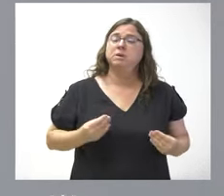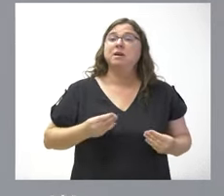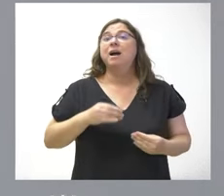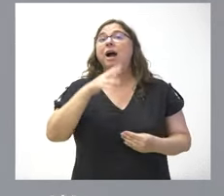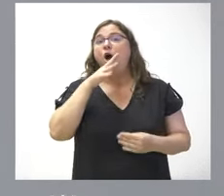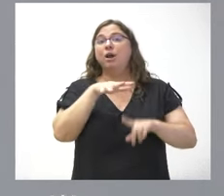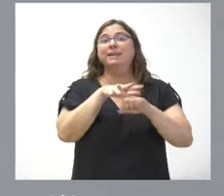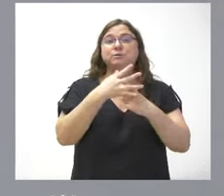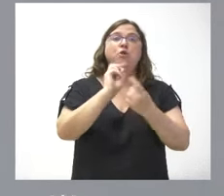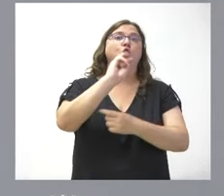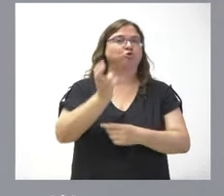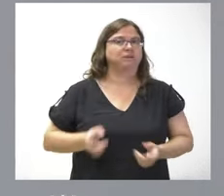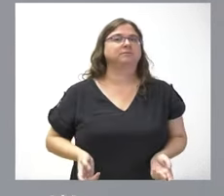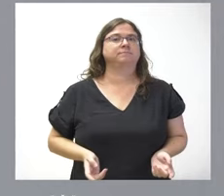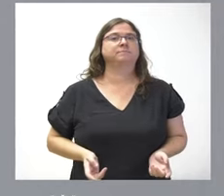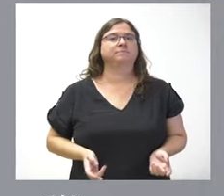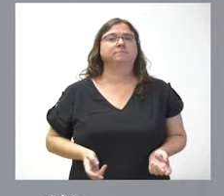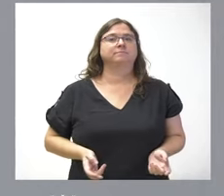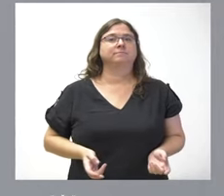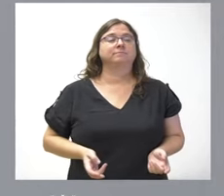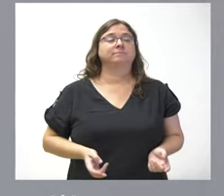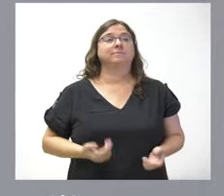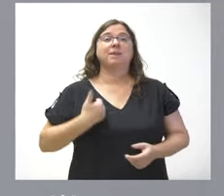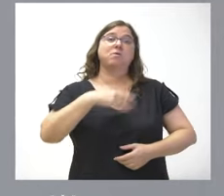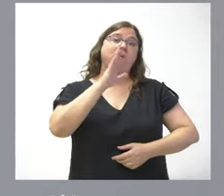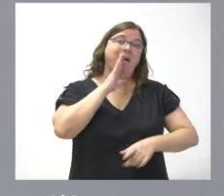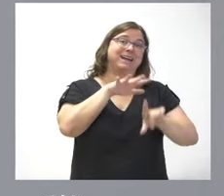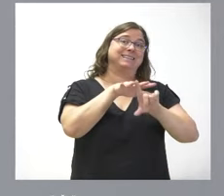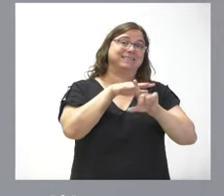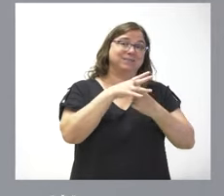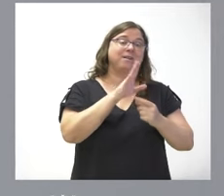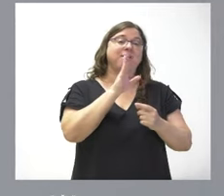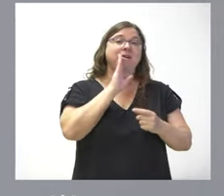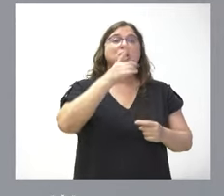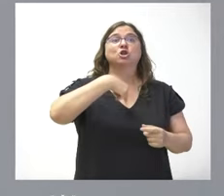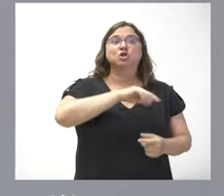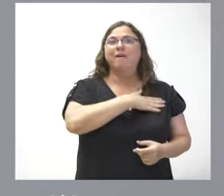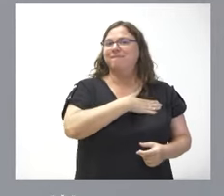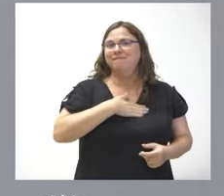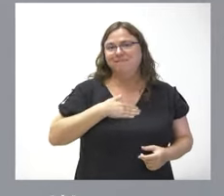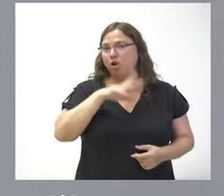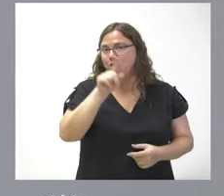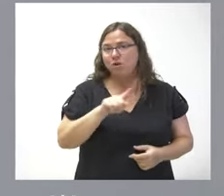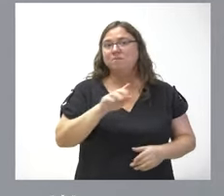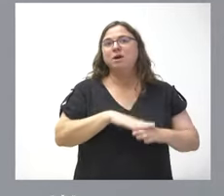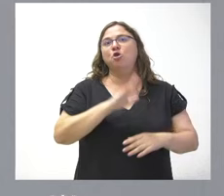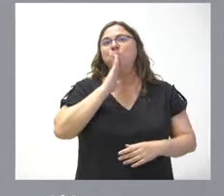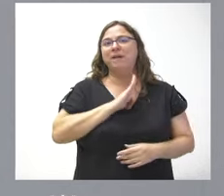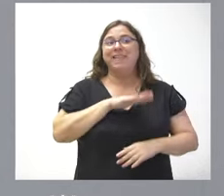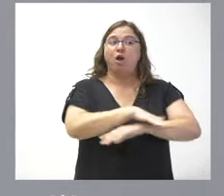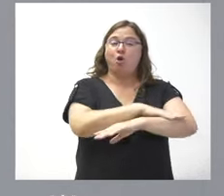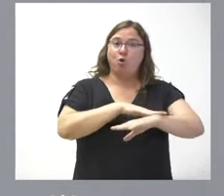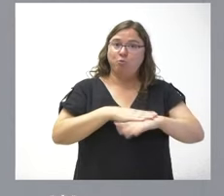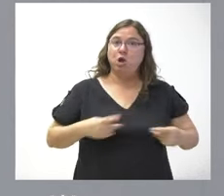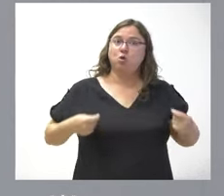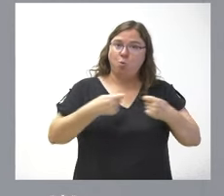circunstancias son otras no son las circunstancias que nosotros seguramente queríamos porque nos parecía que ese gobierno de coalición